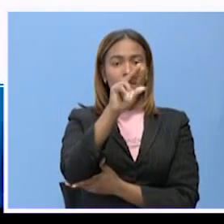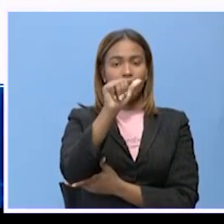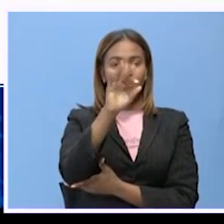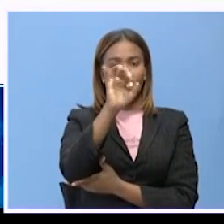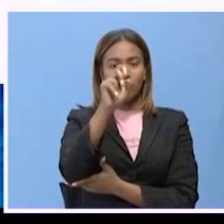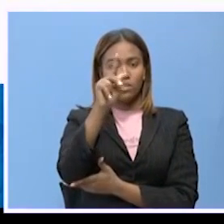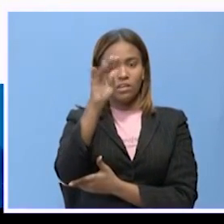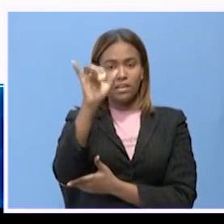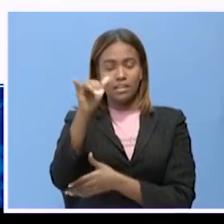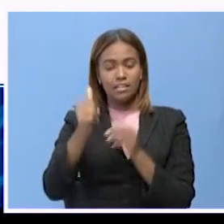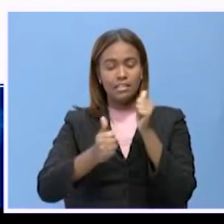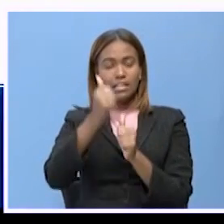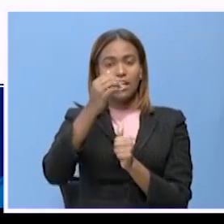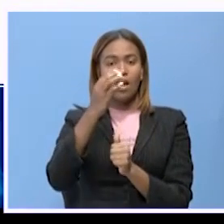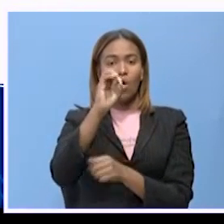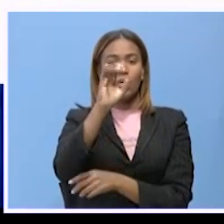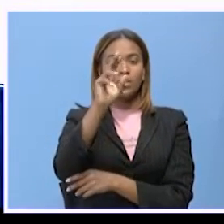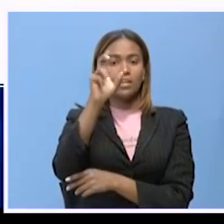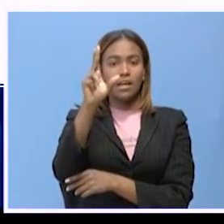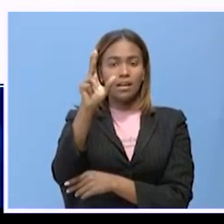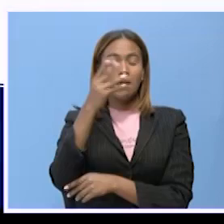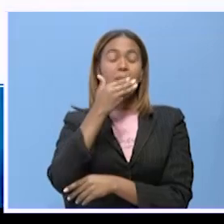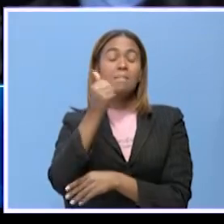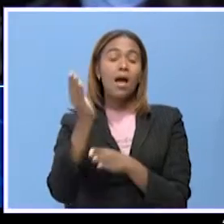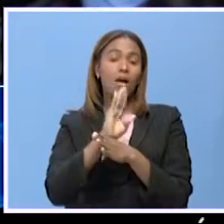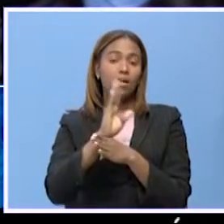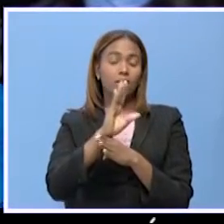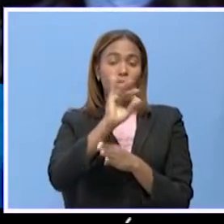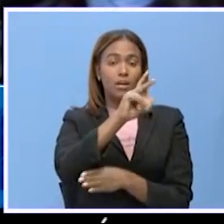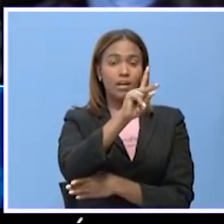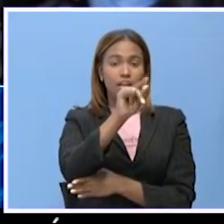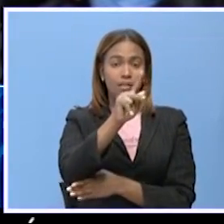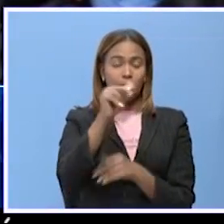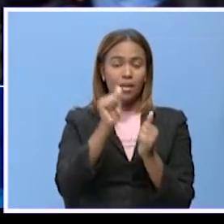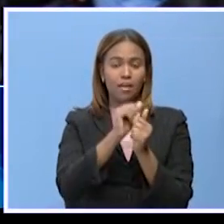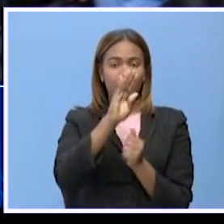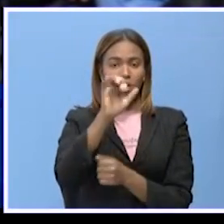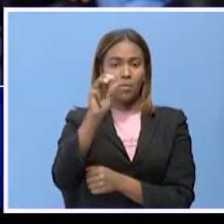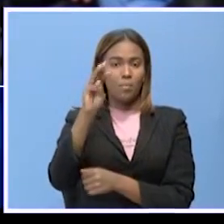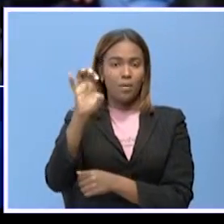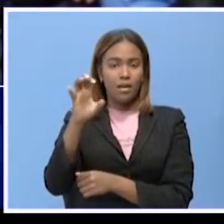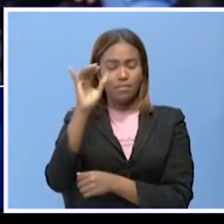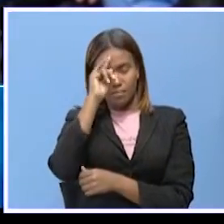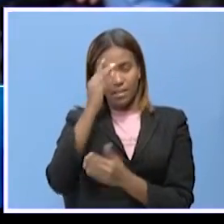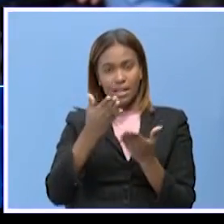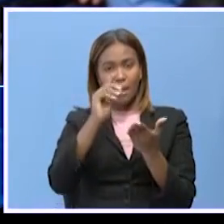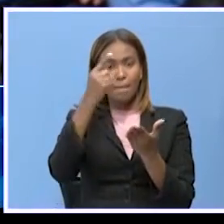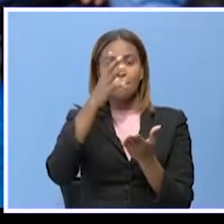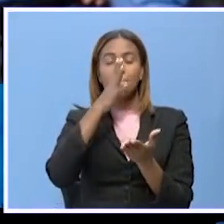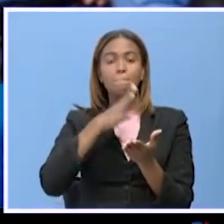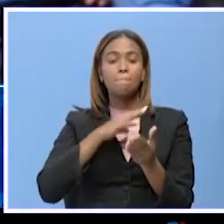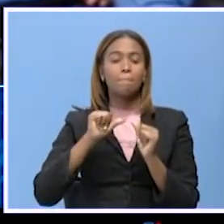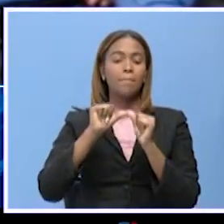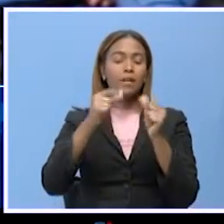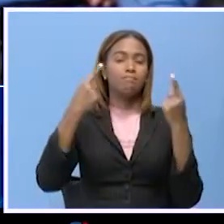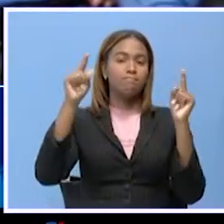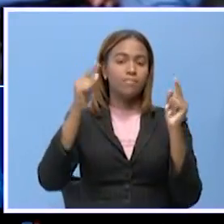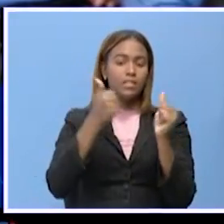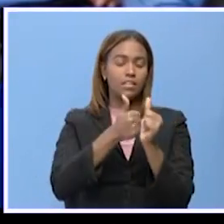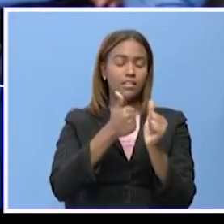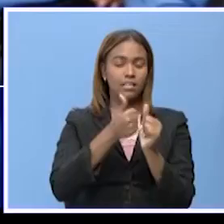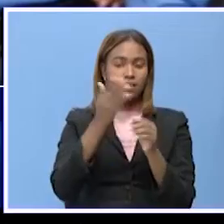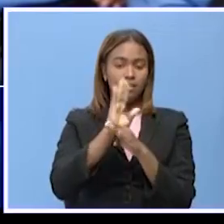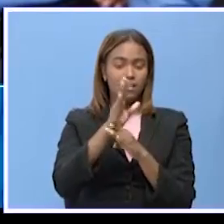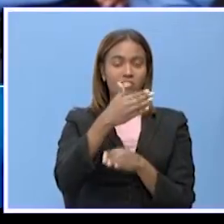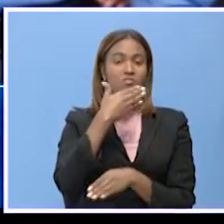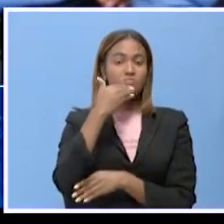Factory, ganador del Oscar a Mejor Documental, Crip Camp y Becoming, la cinta sobre la ex primera dama que continuó el éxito editorial de